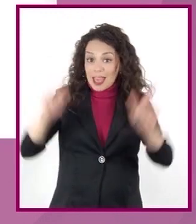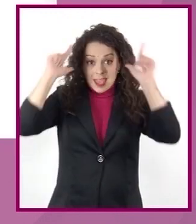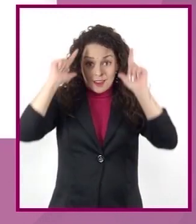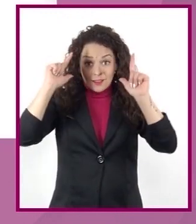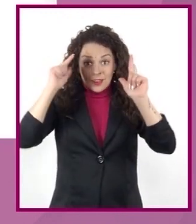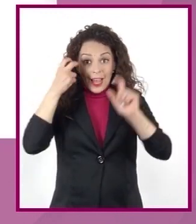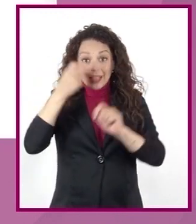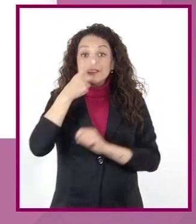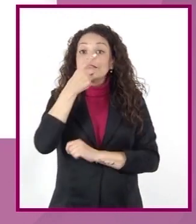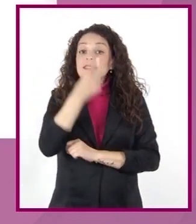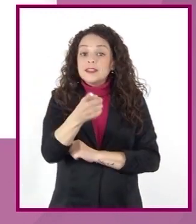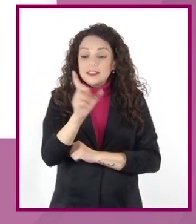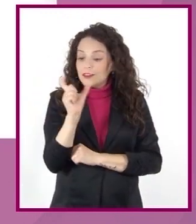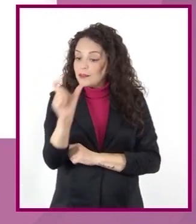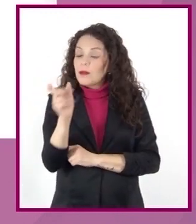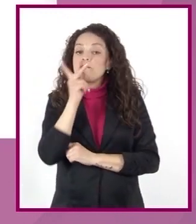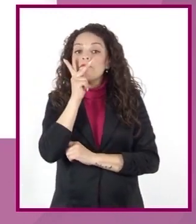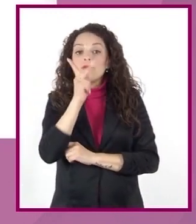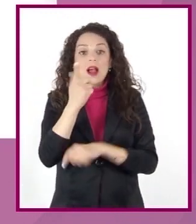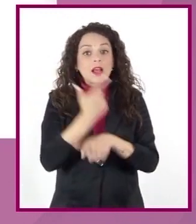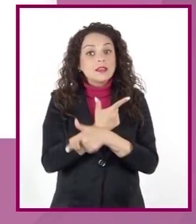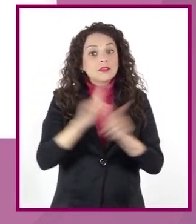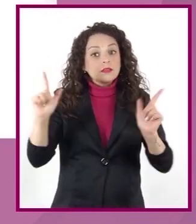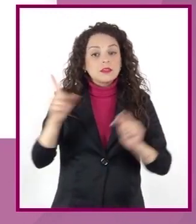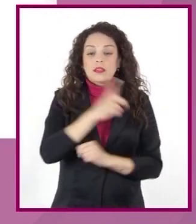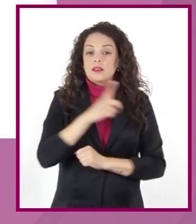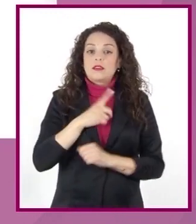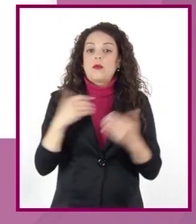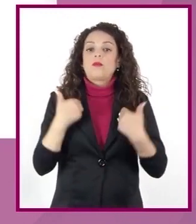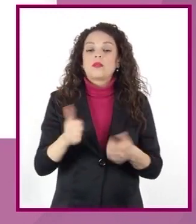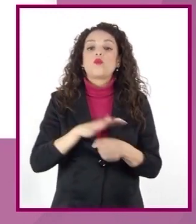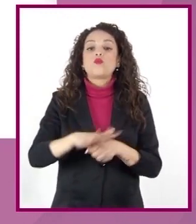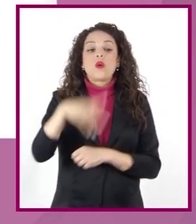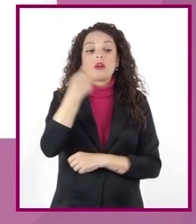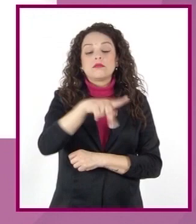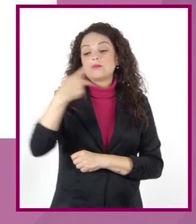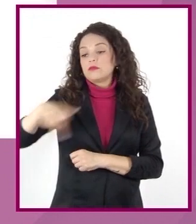palabra, también hay que considerar nuestras responsabilidades.